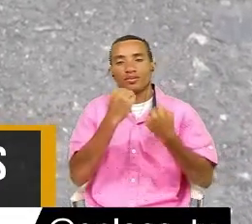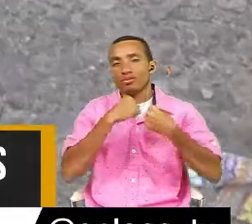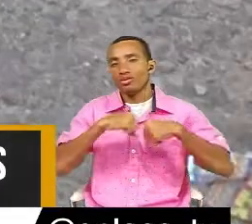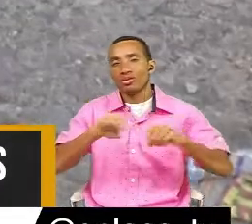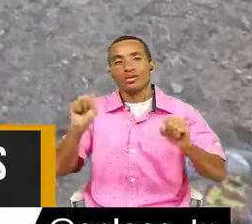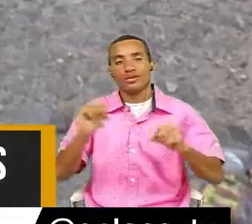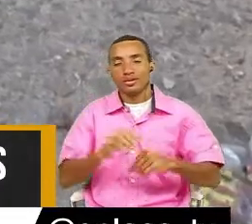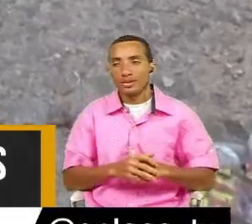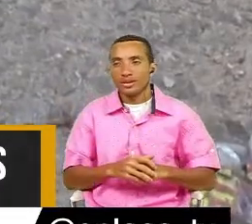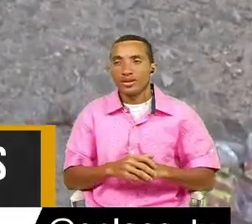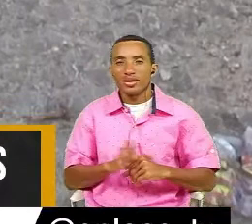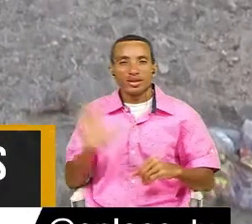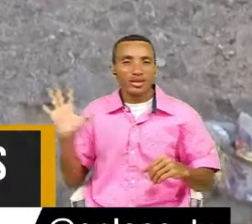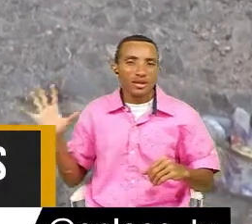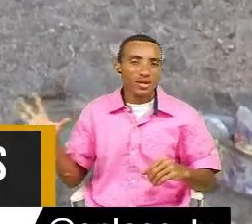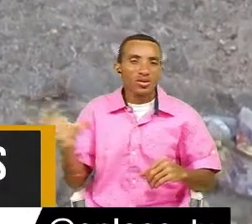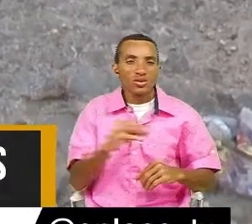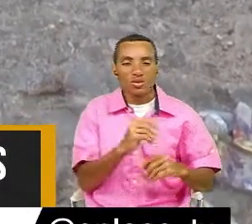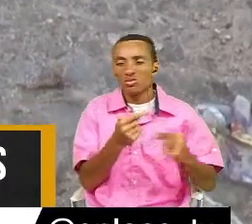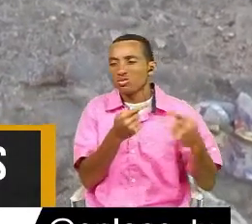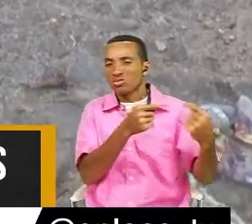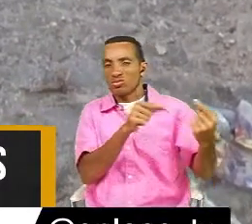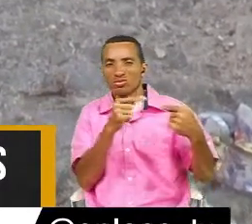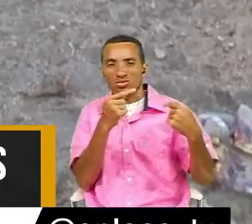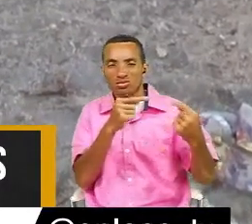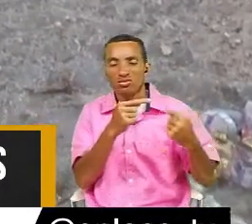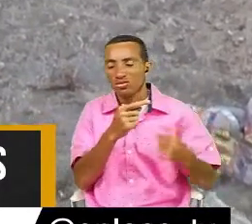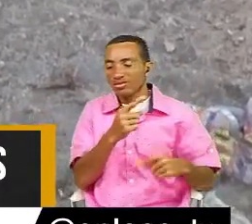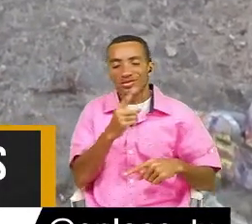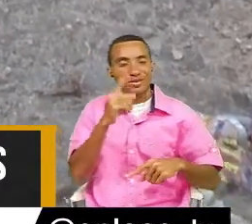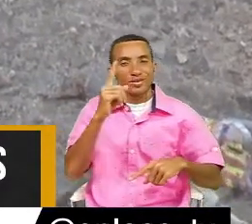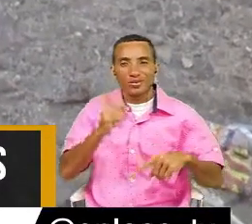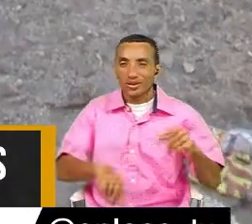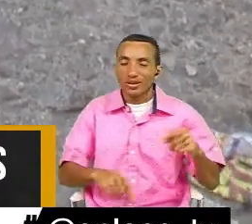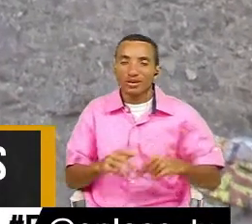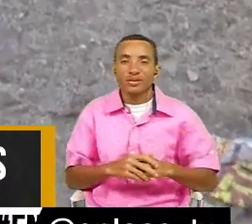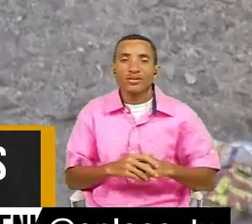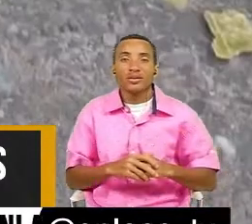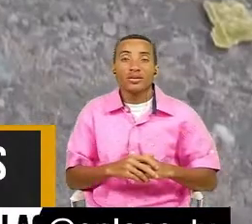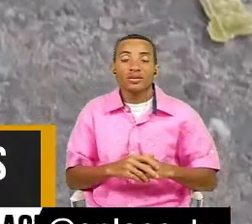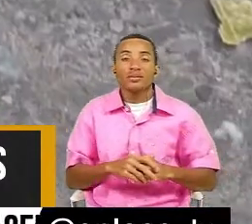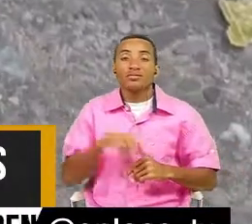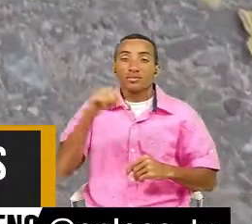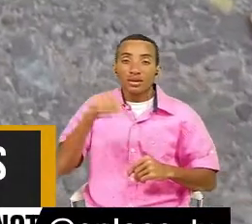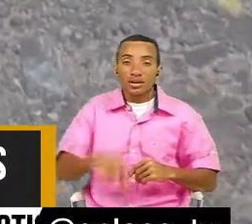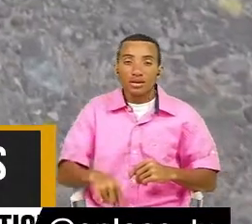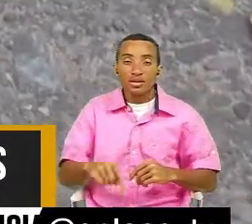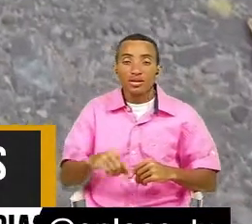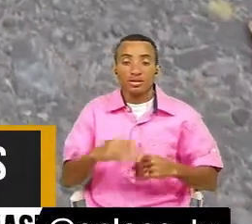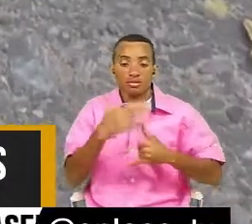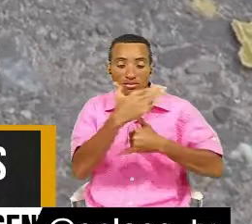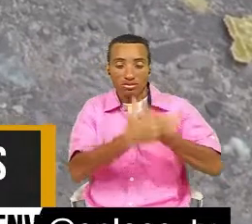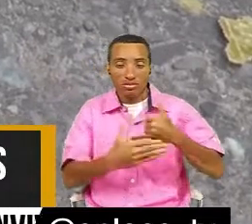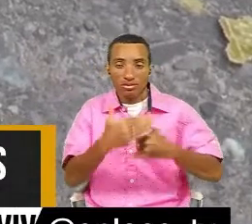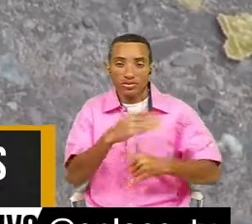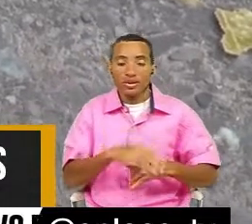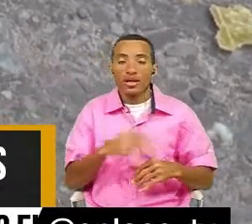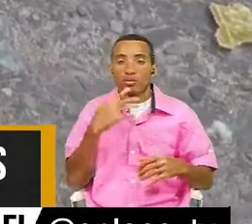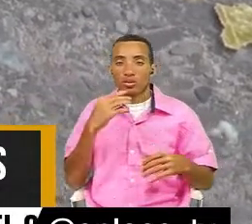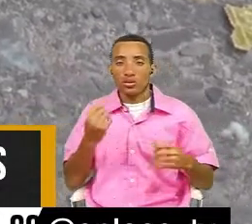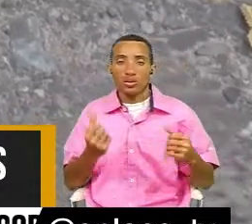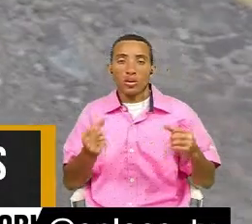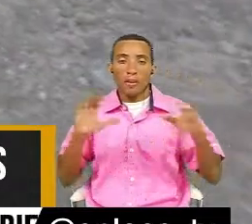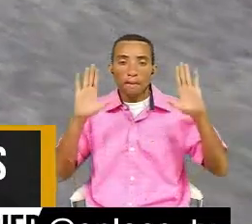estos se estén dando. Tenemos en el país una situación con el paro de camioneros que